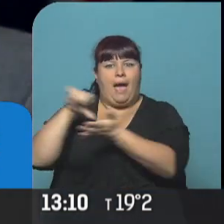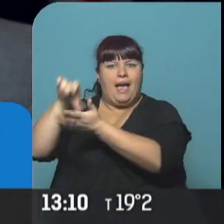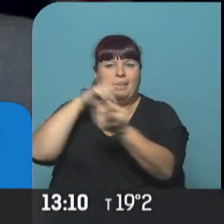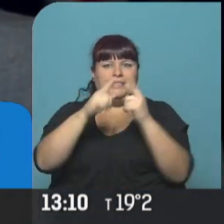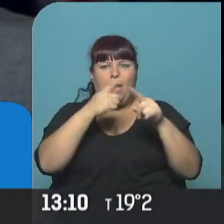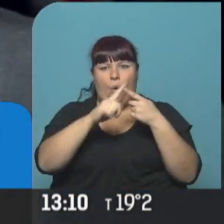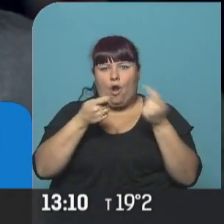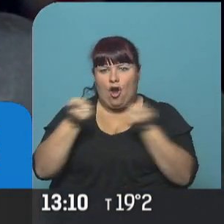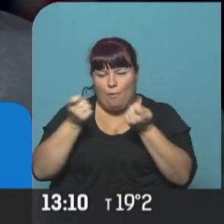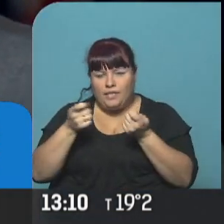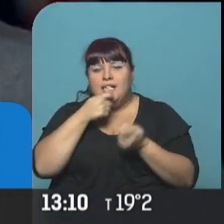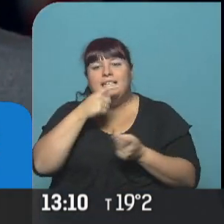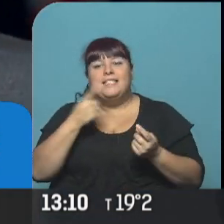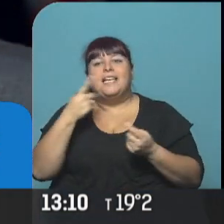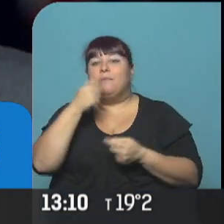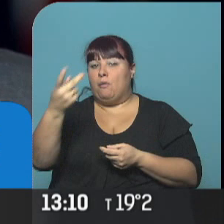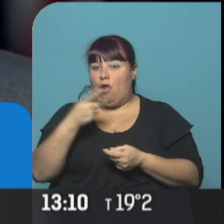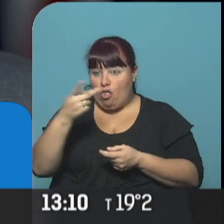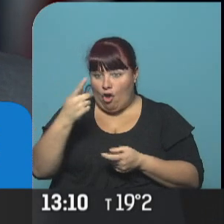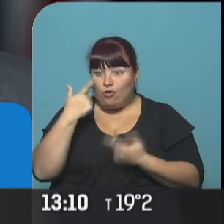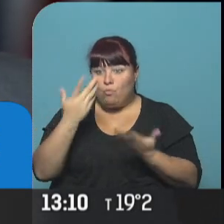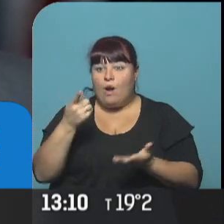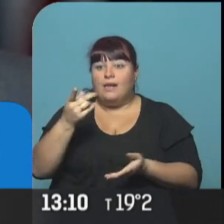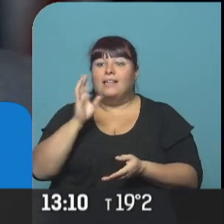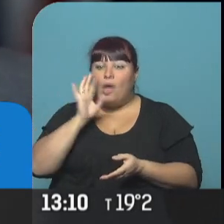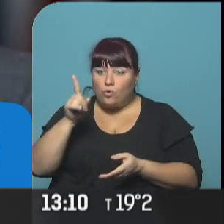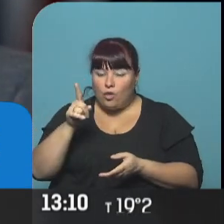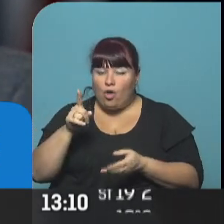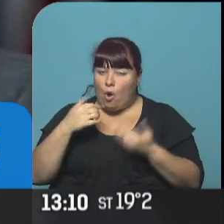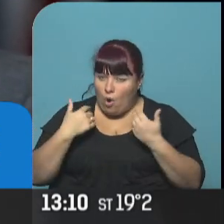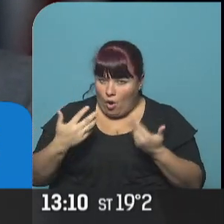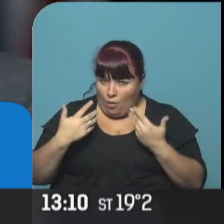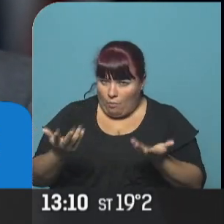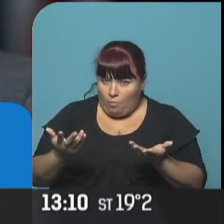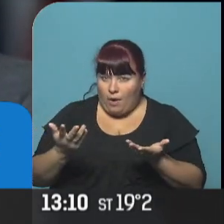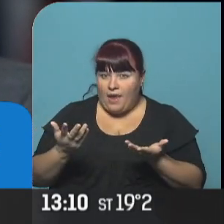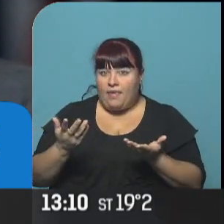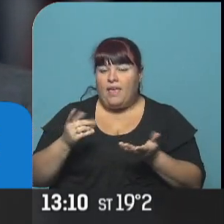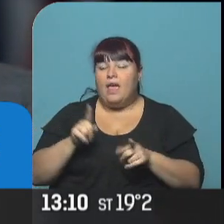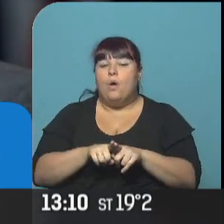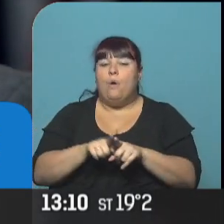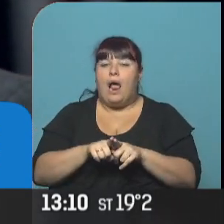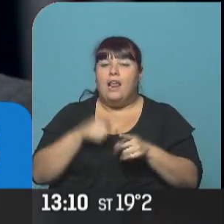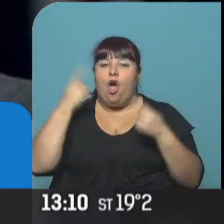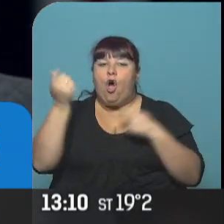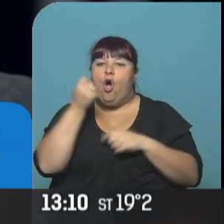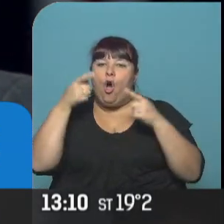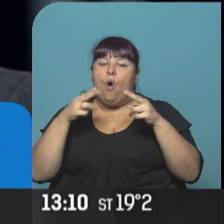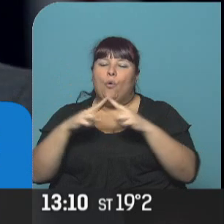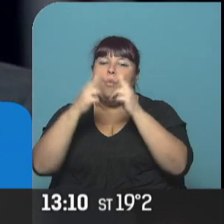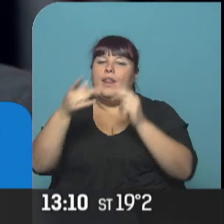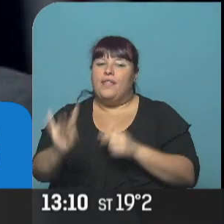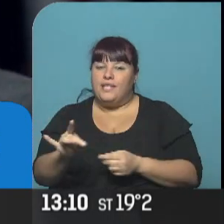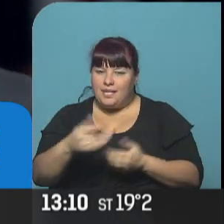si acaso la postura bilateral que muestra Estados Unidos podría minar los objetivos de la cumbre de